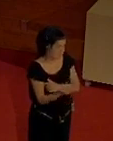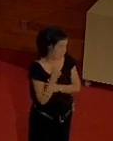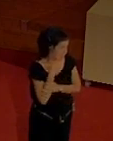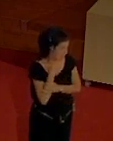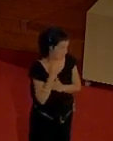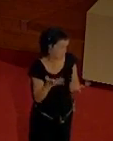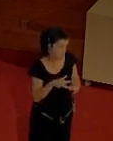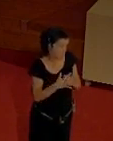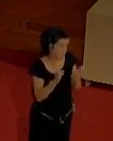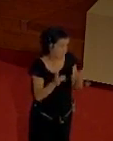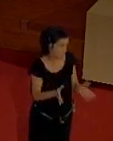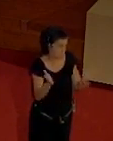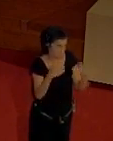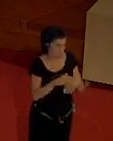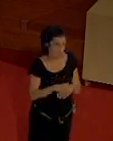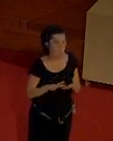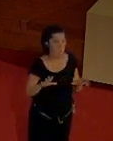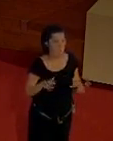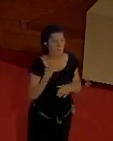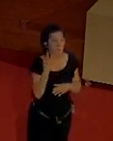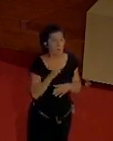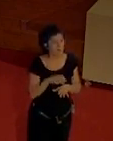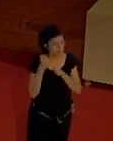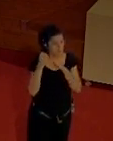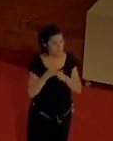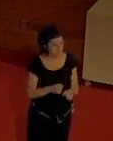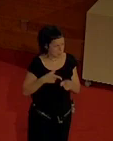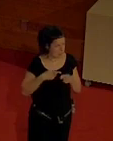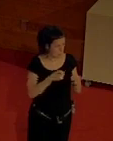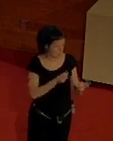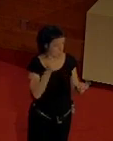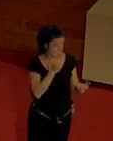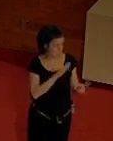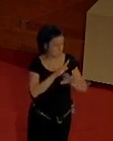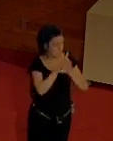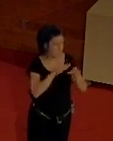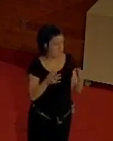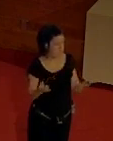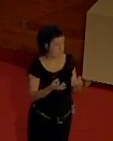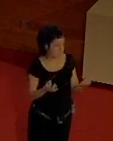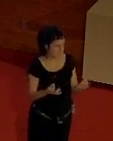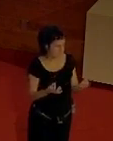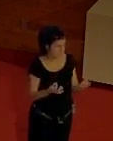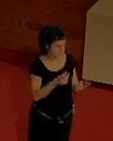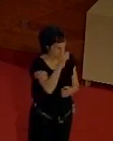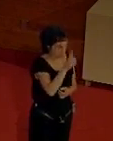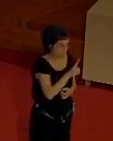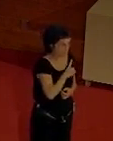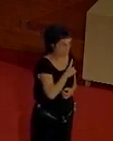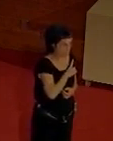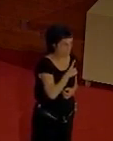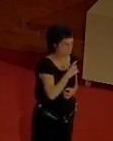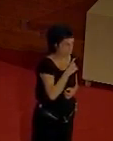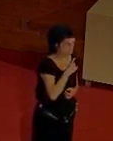y el hecho es que 40 años de guerra fría llevaron a que nunca un soldado soviético se haya enfrentado directamente con un soldado